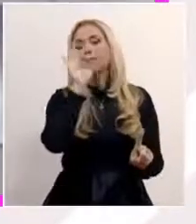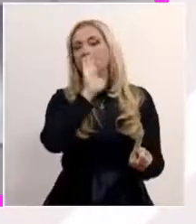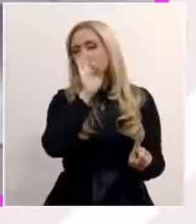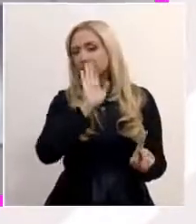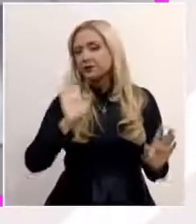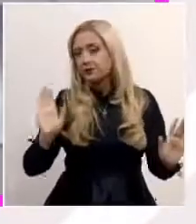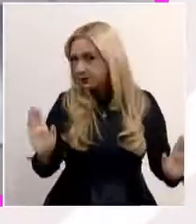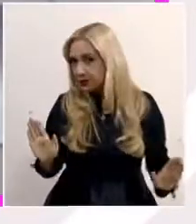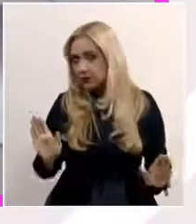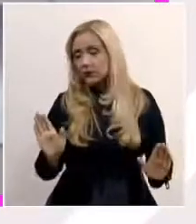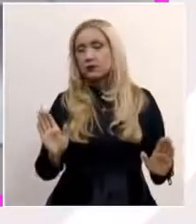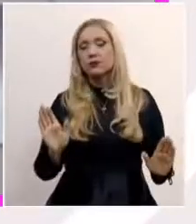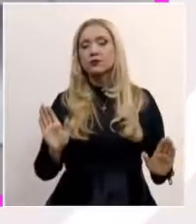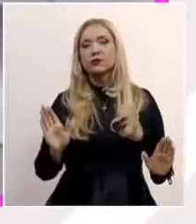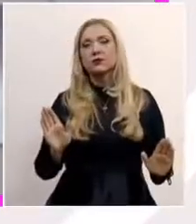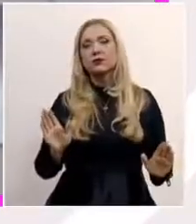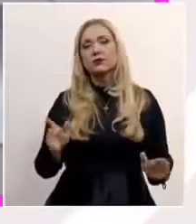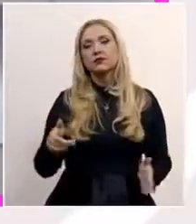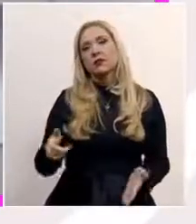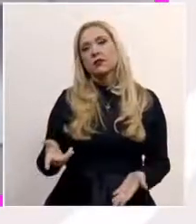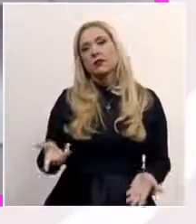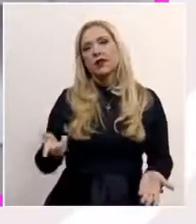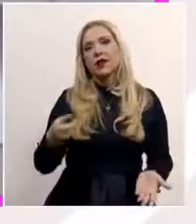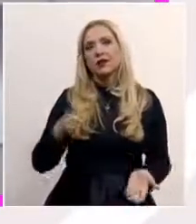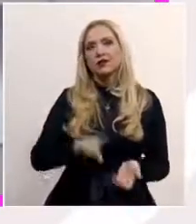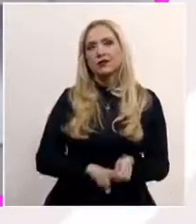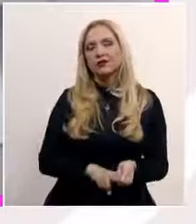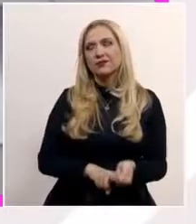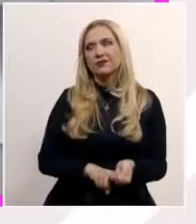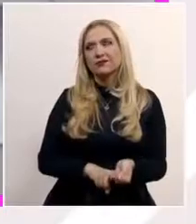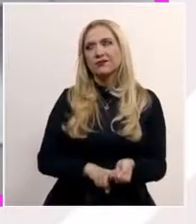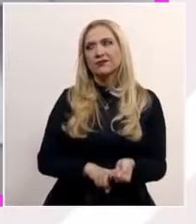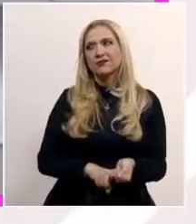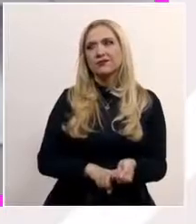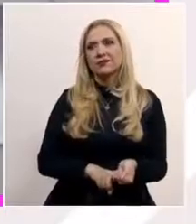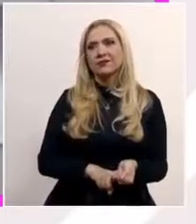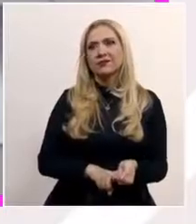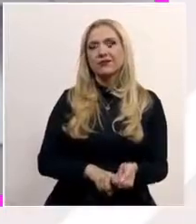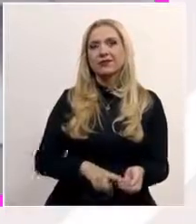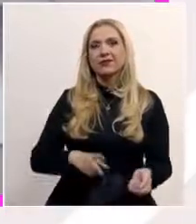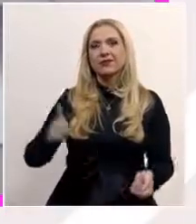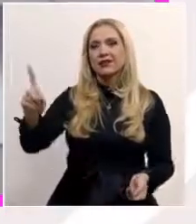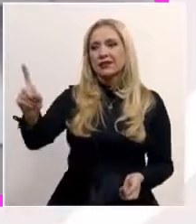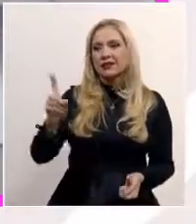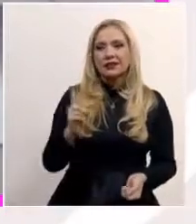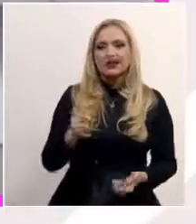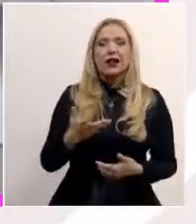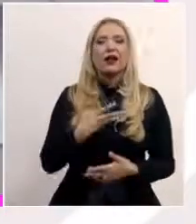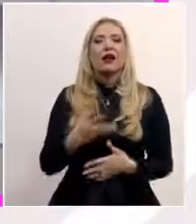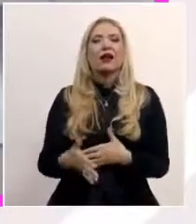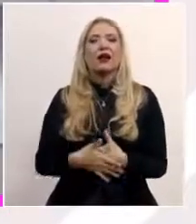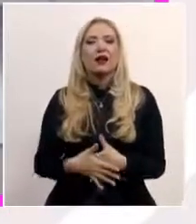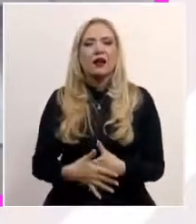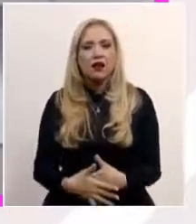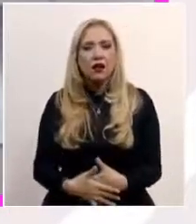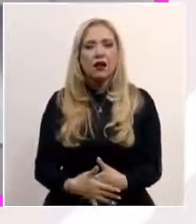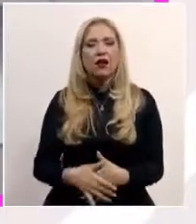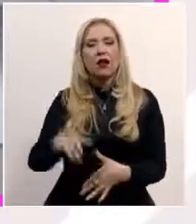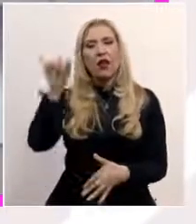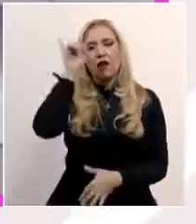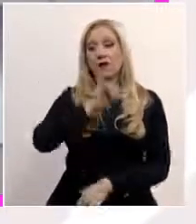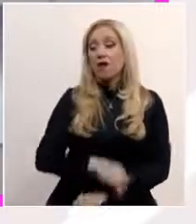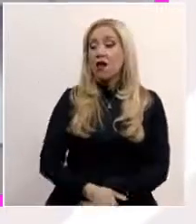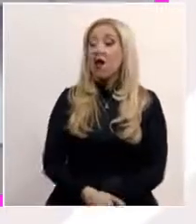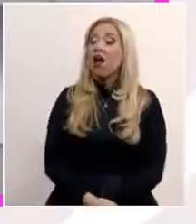que están en estado de gravidez, pues vienen los acosos,